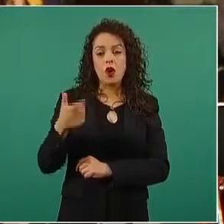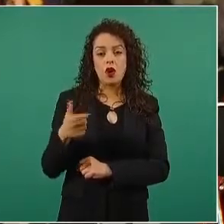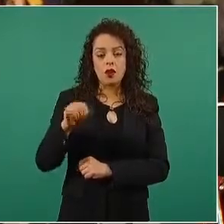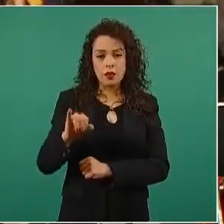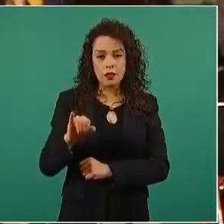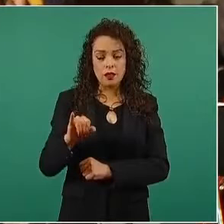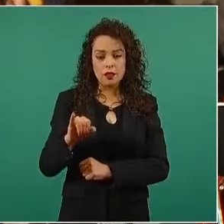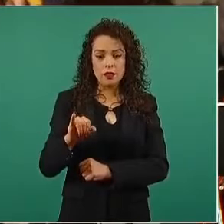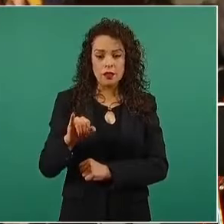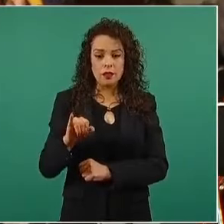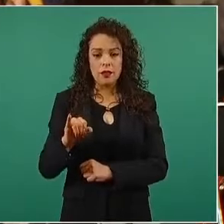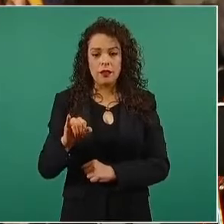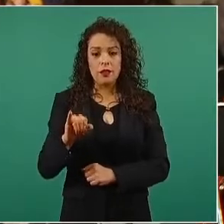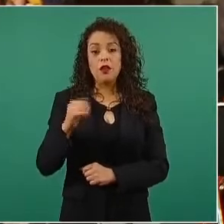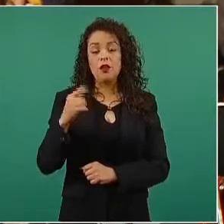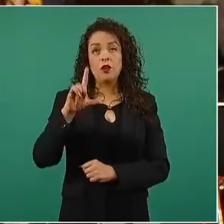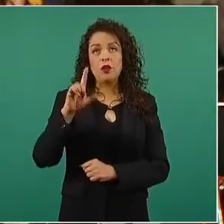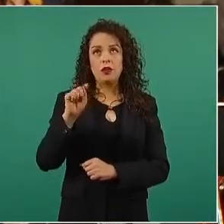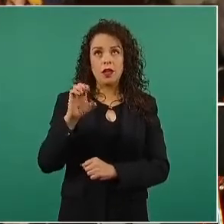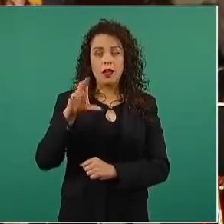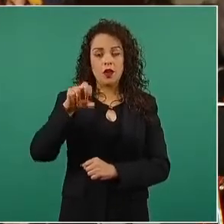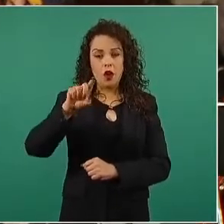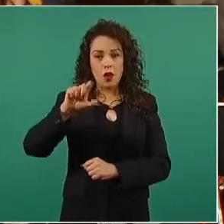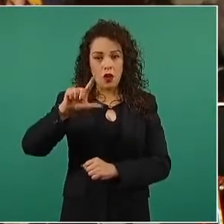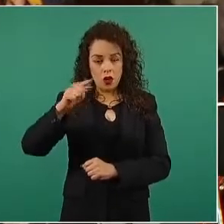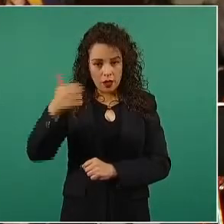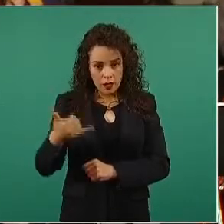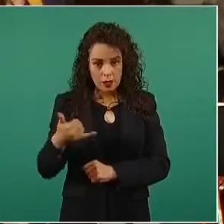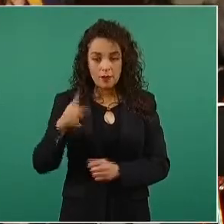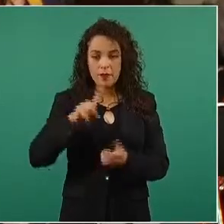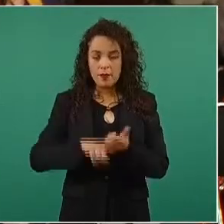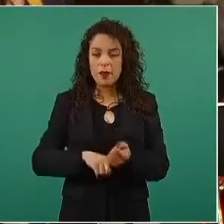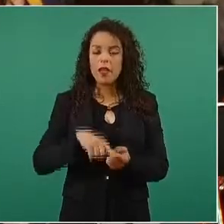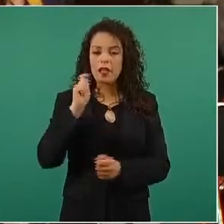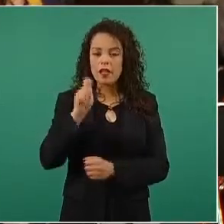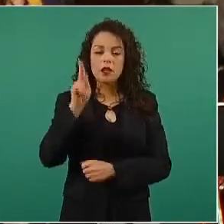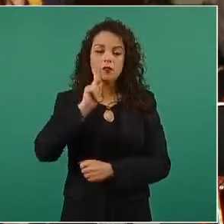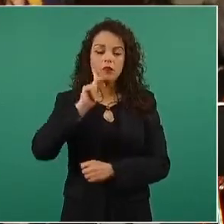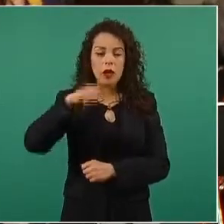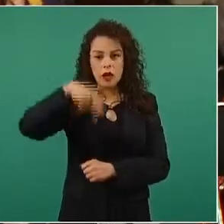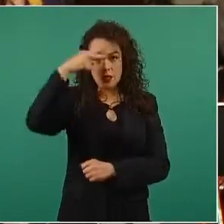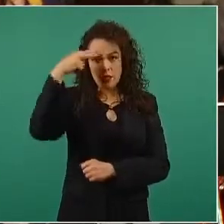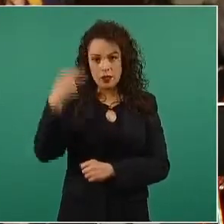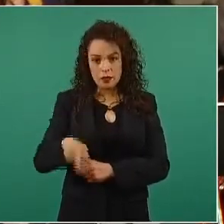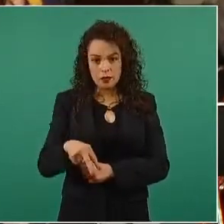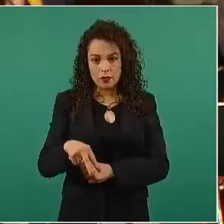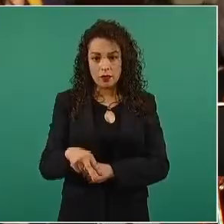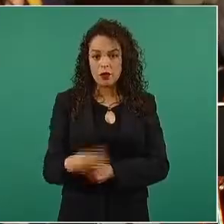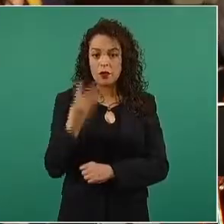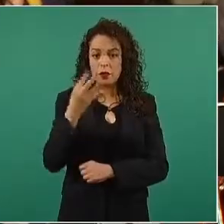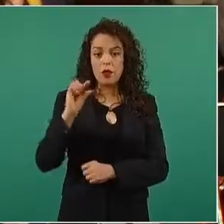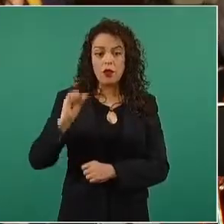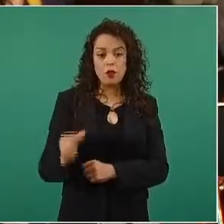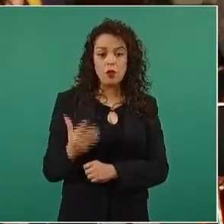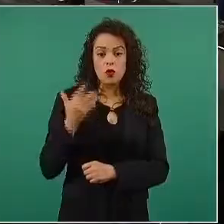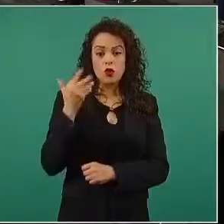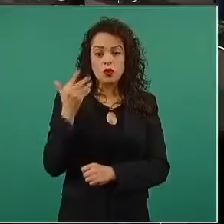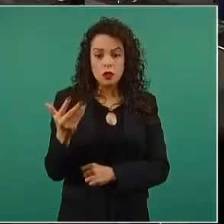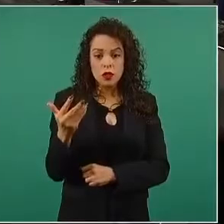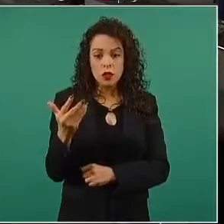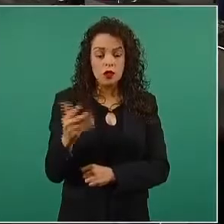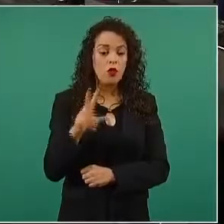estudios en millones de toneladas probadas en México 4.5 en vez